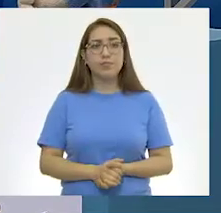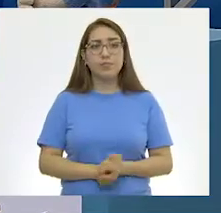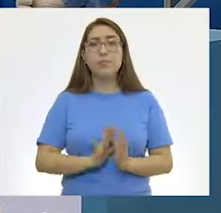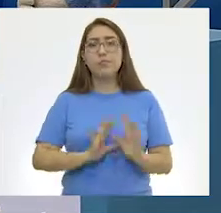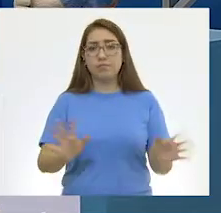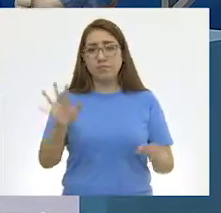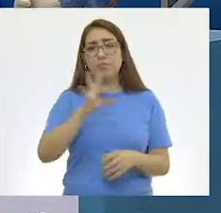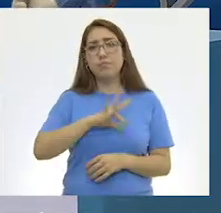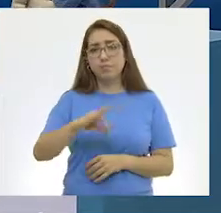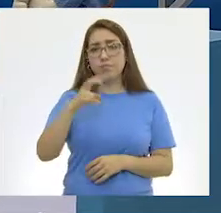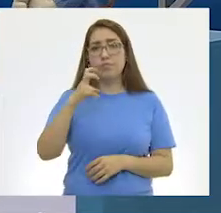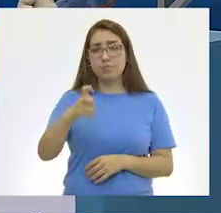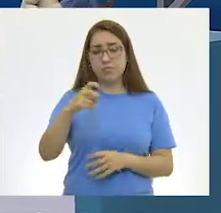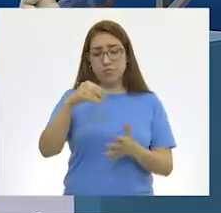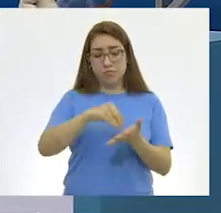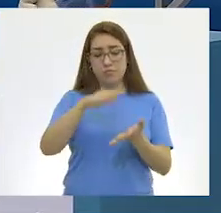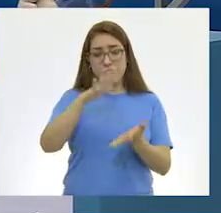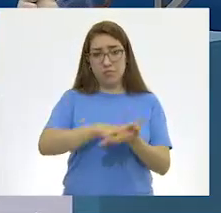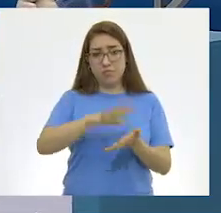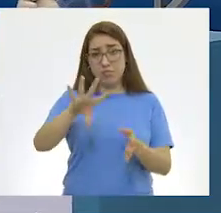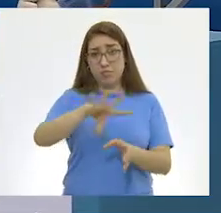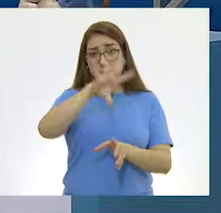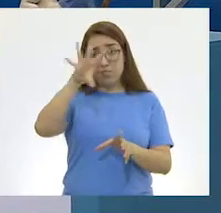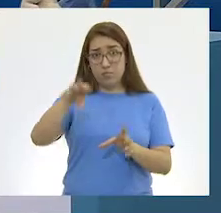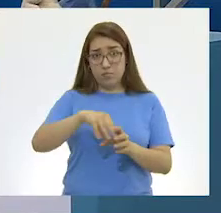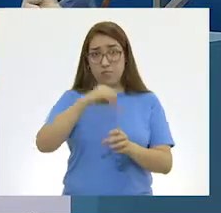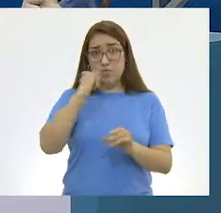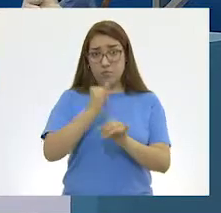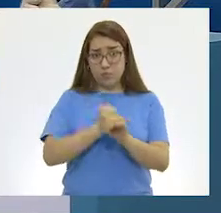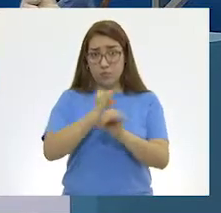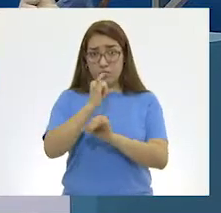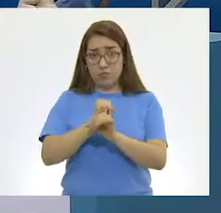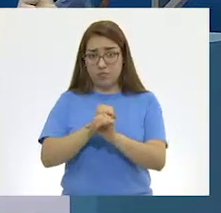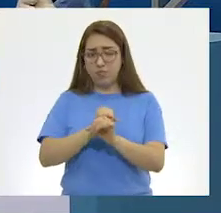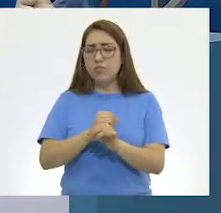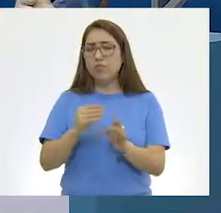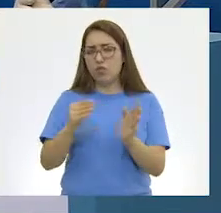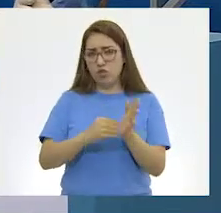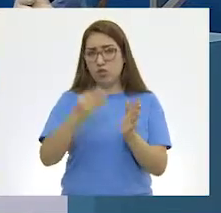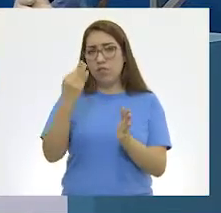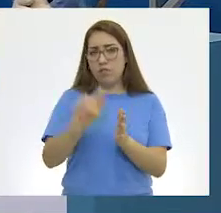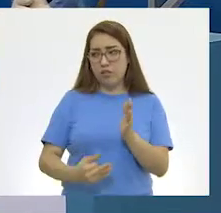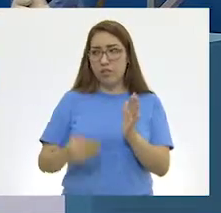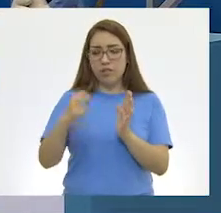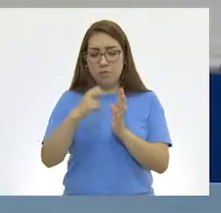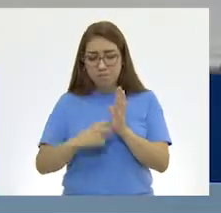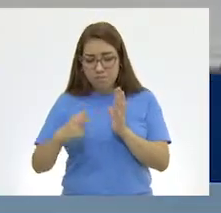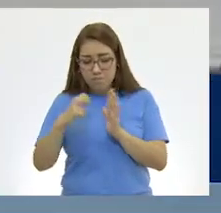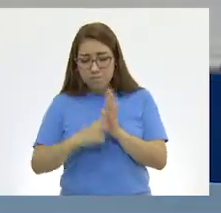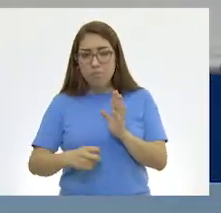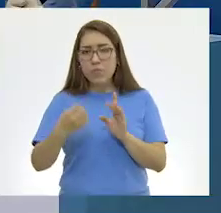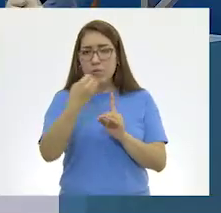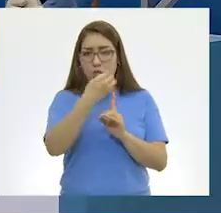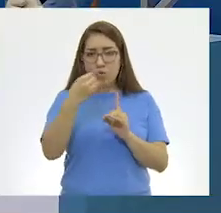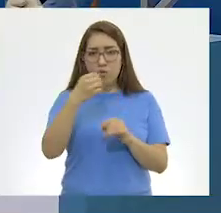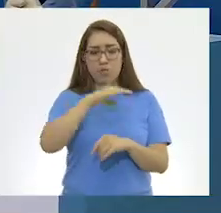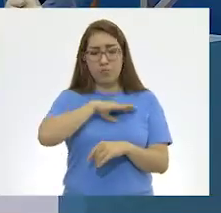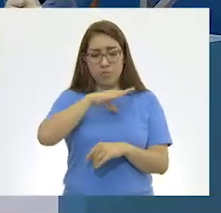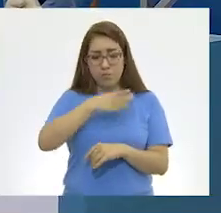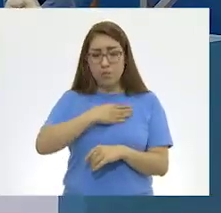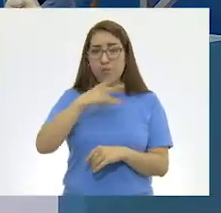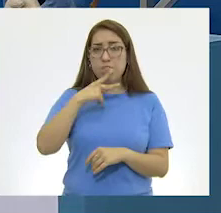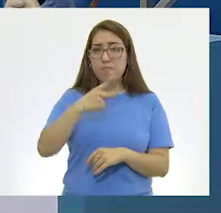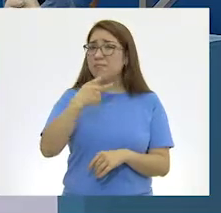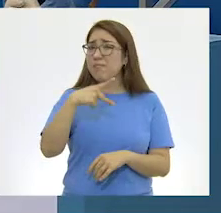nuestra monografía. Todavía tendríamos que revisar bien nuestra ortografía y puntuación, pero ya estaríamos a punto